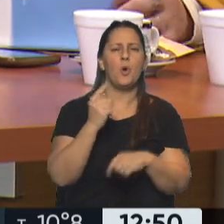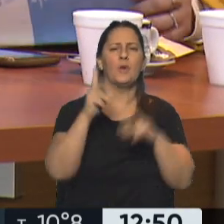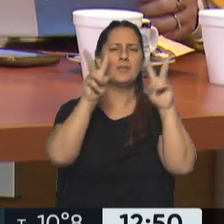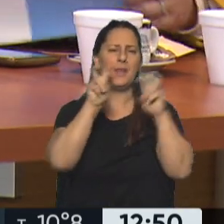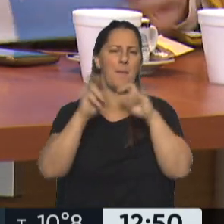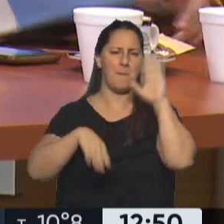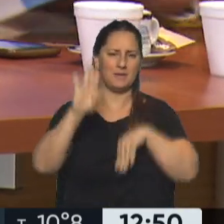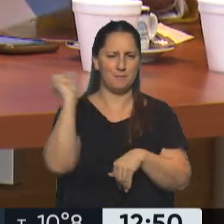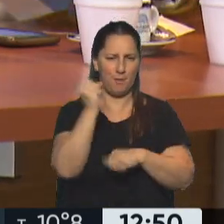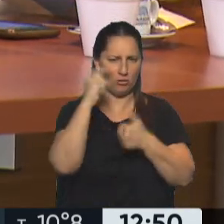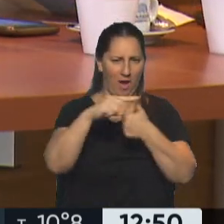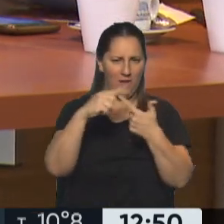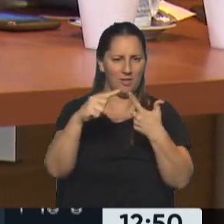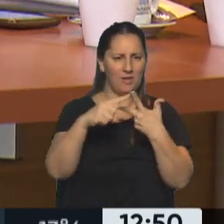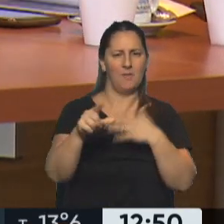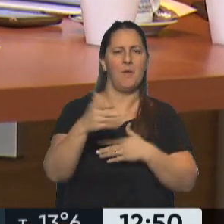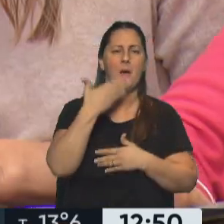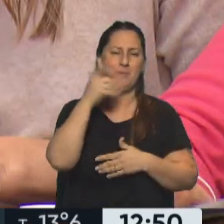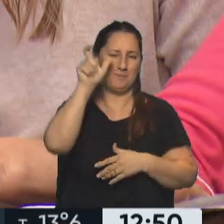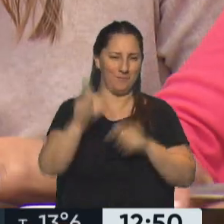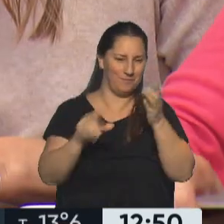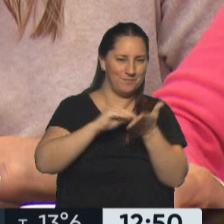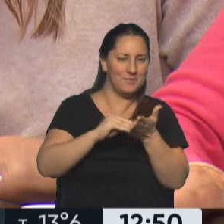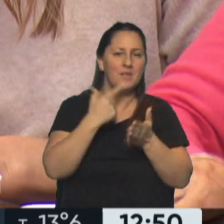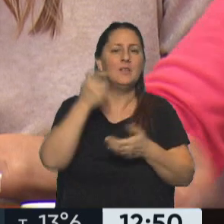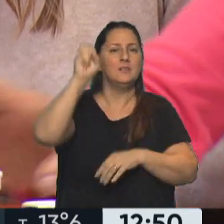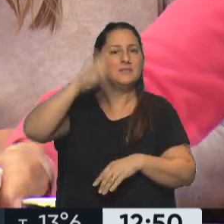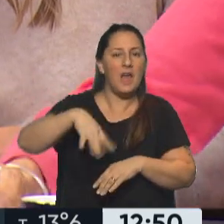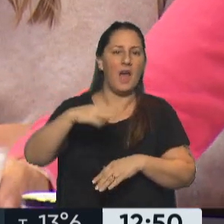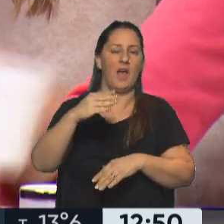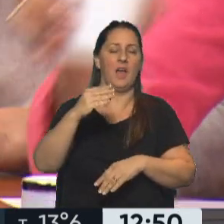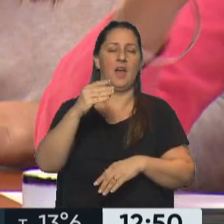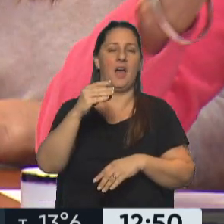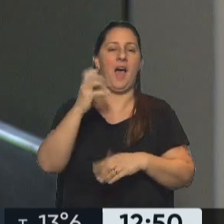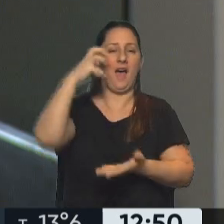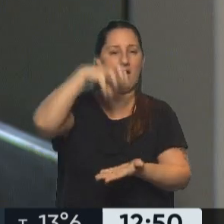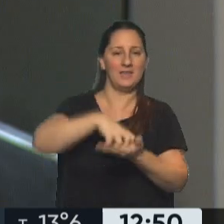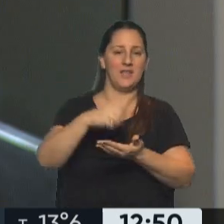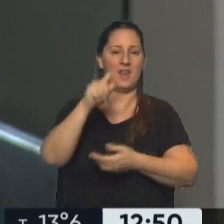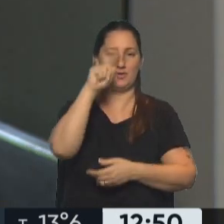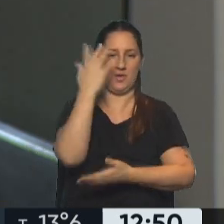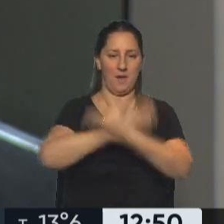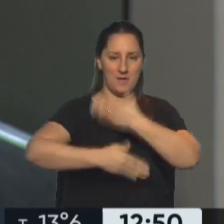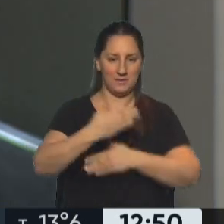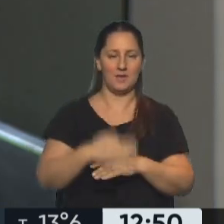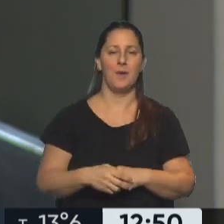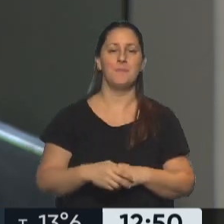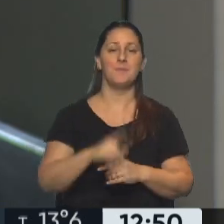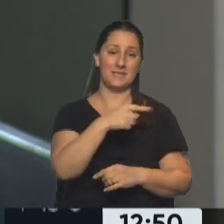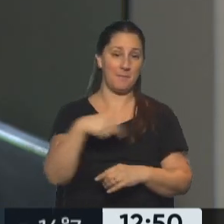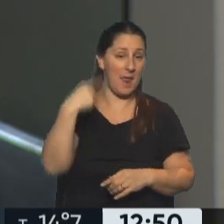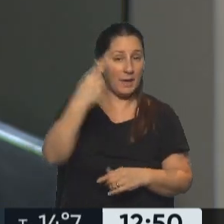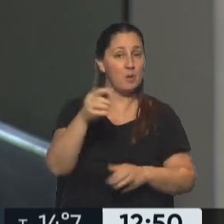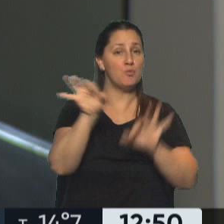principales? Vemos el testimonio de los legisladores a propósito de esta presencia en diputados de ANDIS. Próxima semana, según manifestó, se